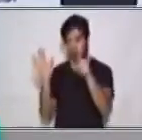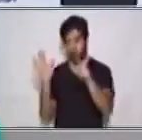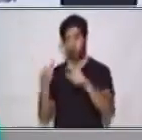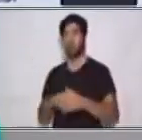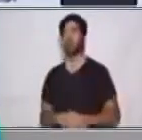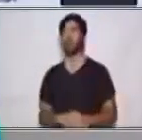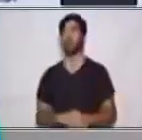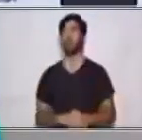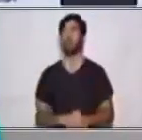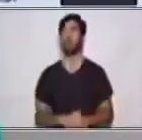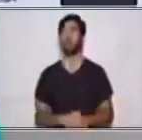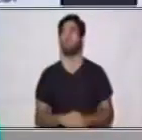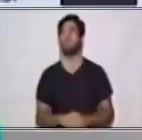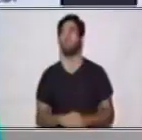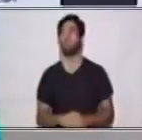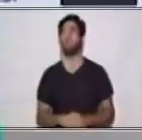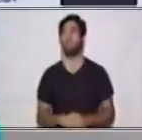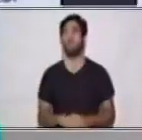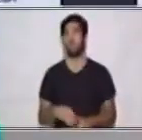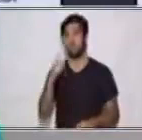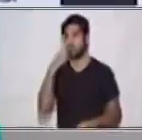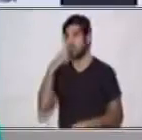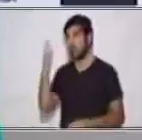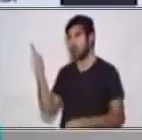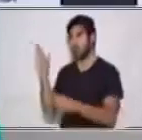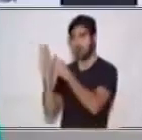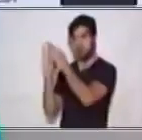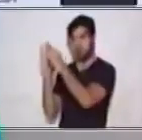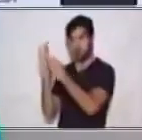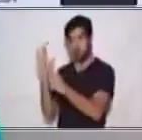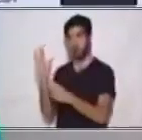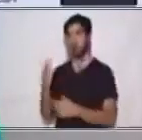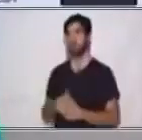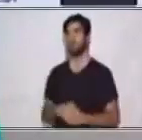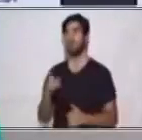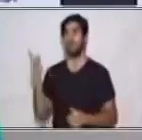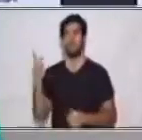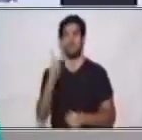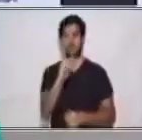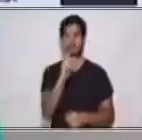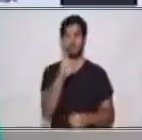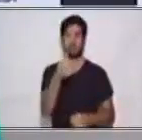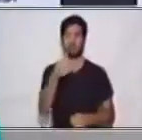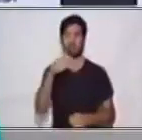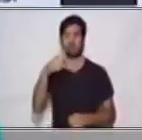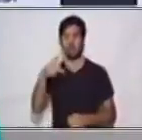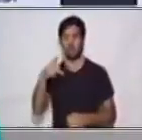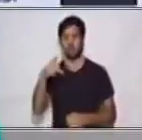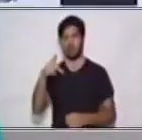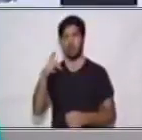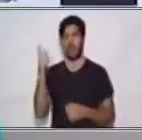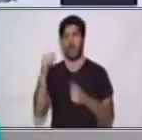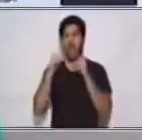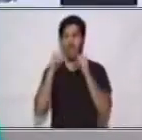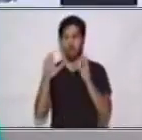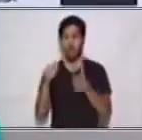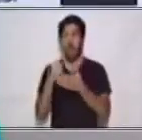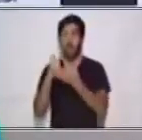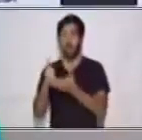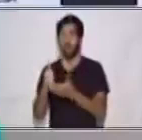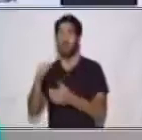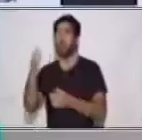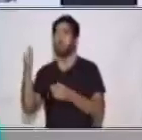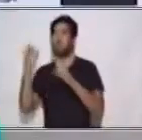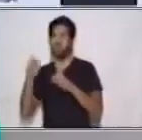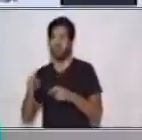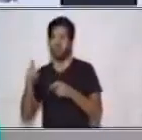que ya hemos practicado. Leamos este texto. El yak es un animal de gran ayuda para los sherpas. Puede ser